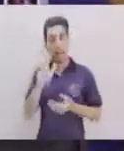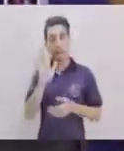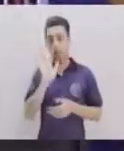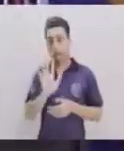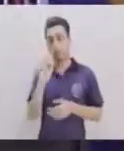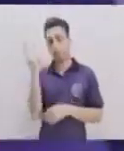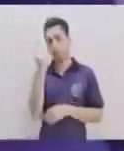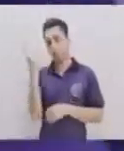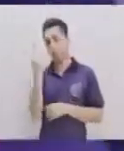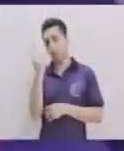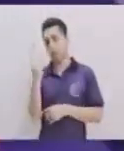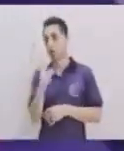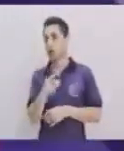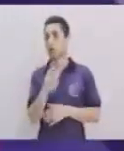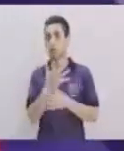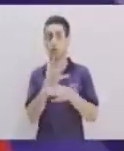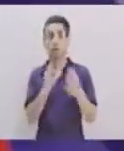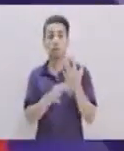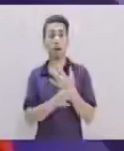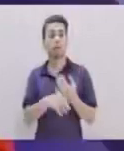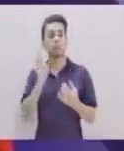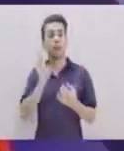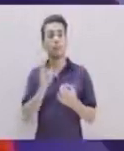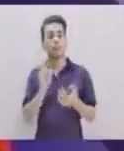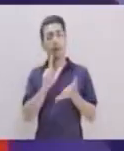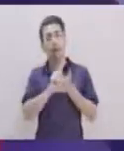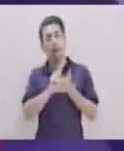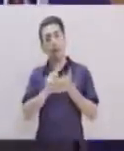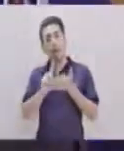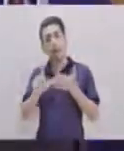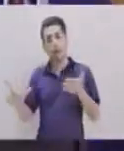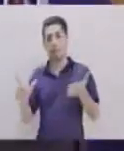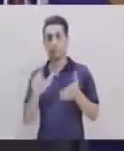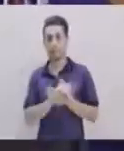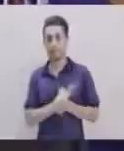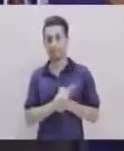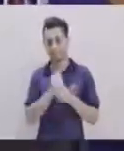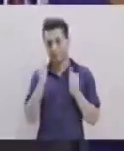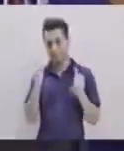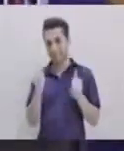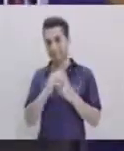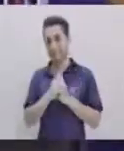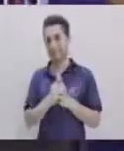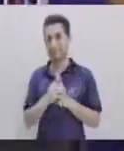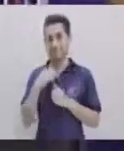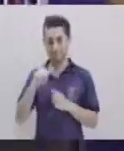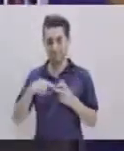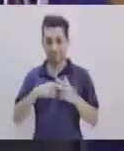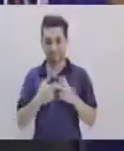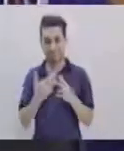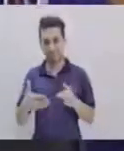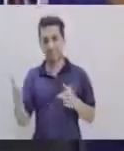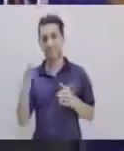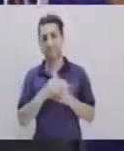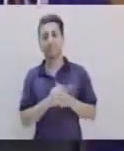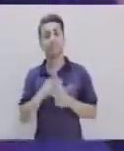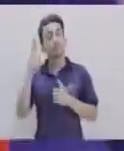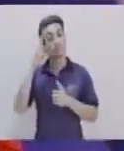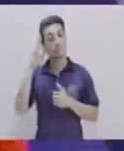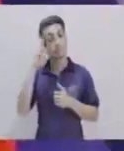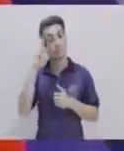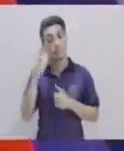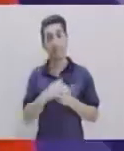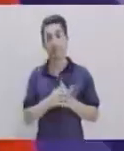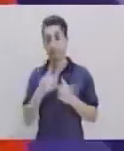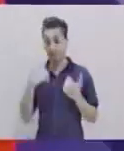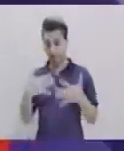muy importante. Tus manos siempre deben estar muy limpias. Muy bien, vamos a iniciar. Recordemos